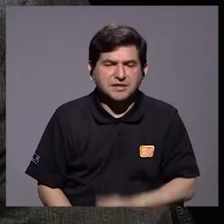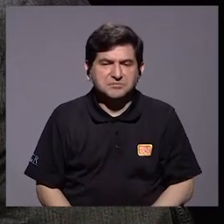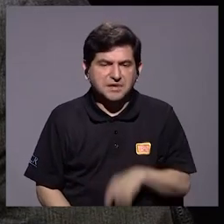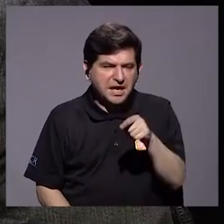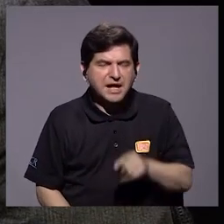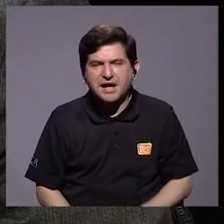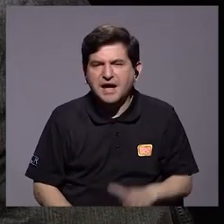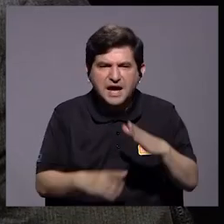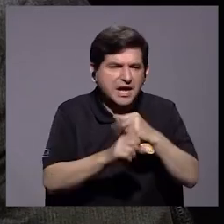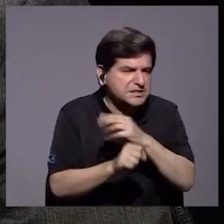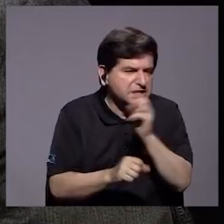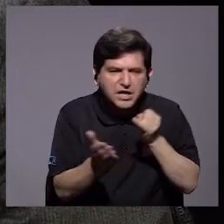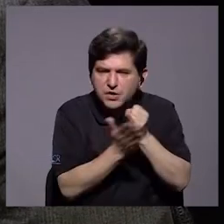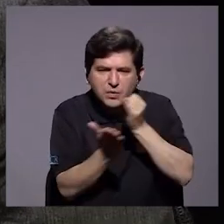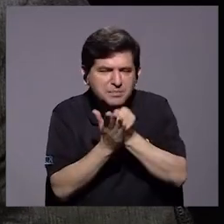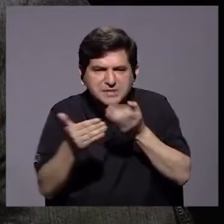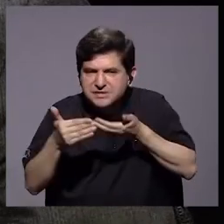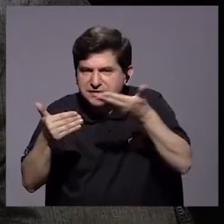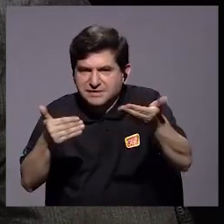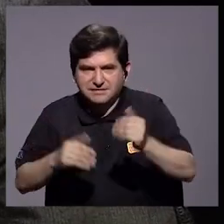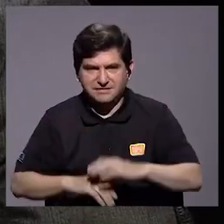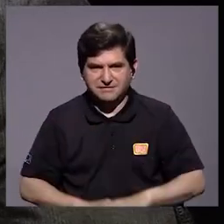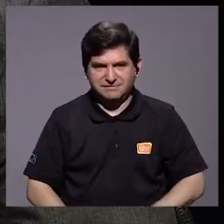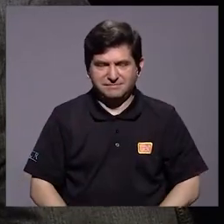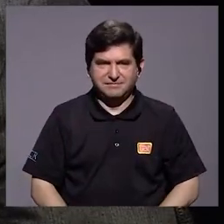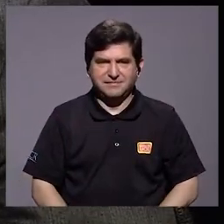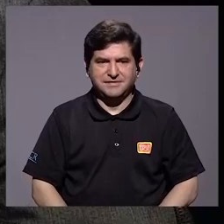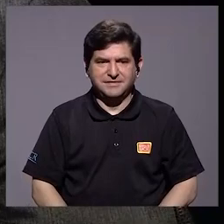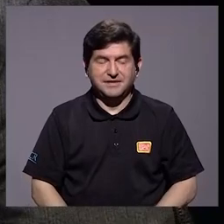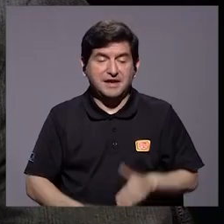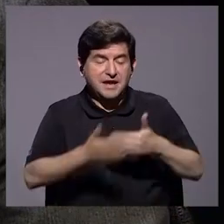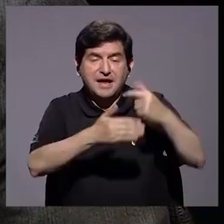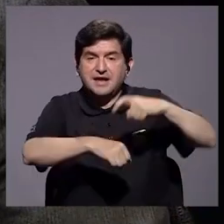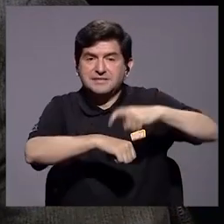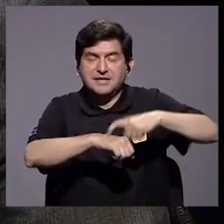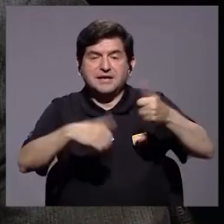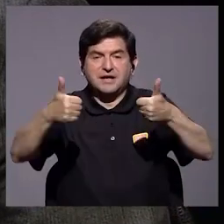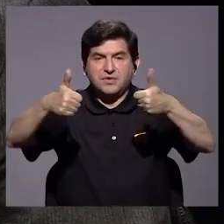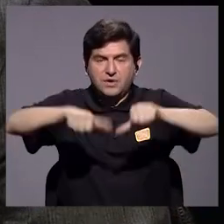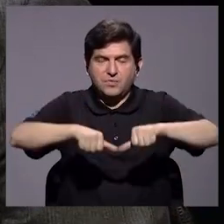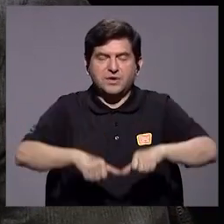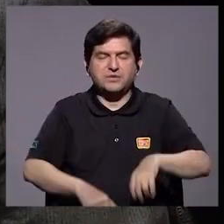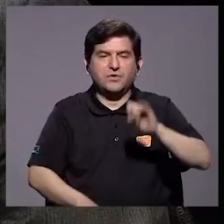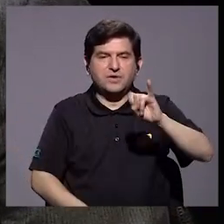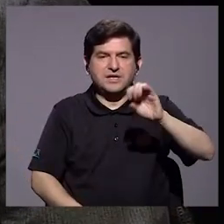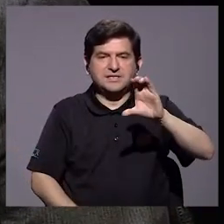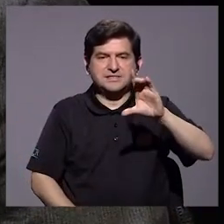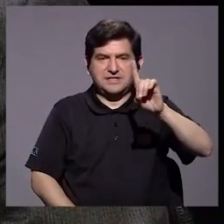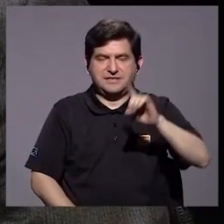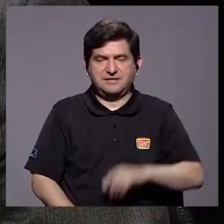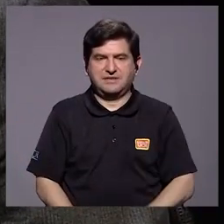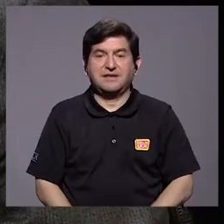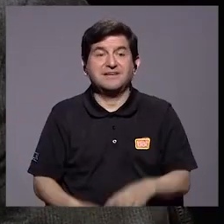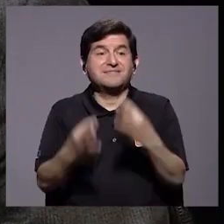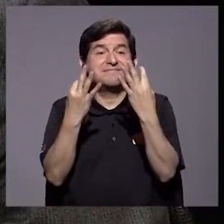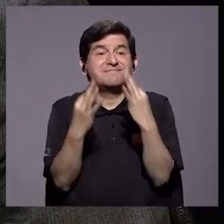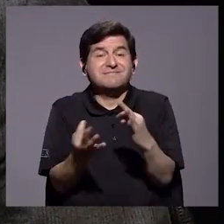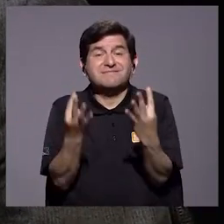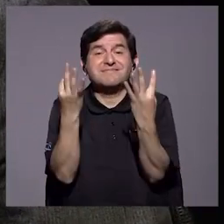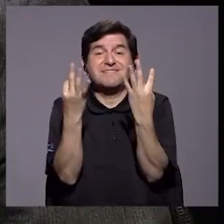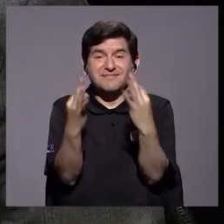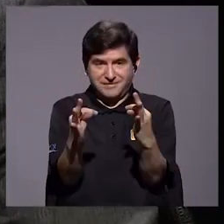investigar y ahí recientemente un convenio con él y cede para tratar de